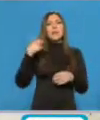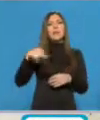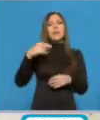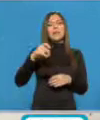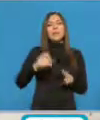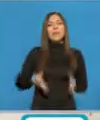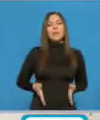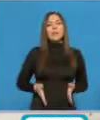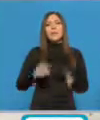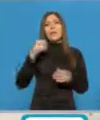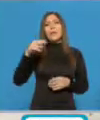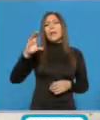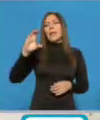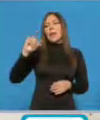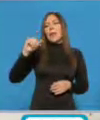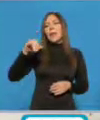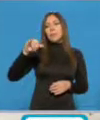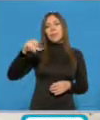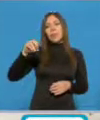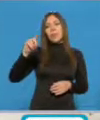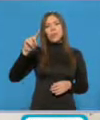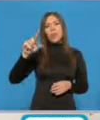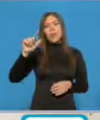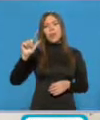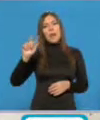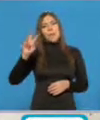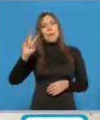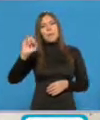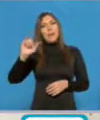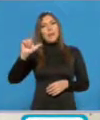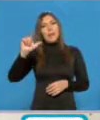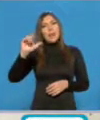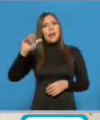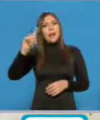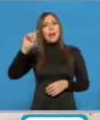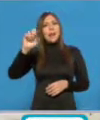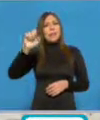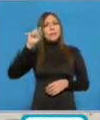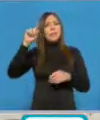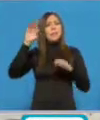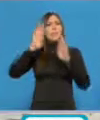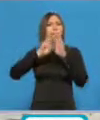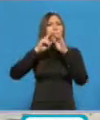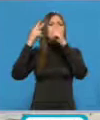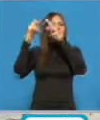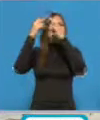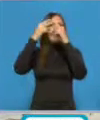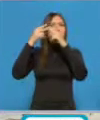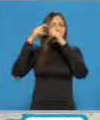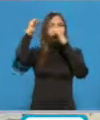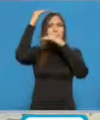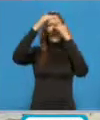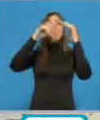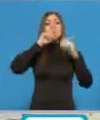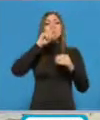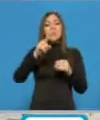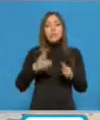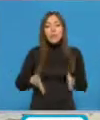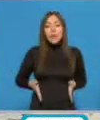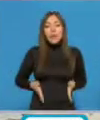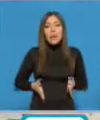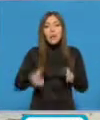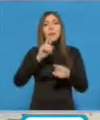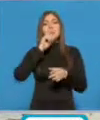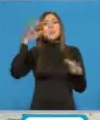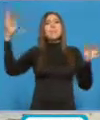Láctea, porque todo el camino que va de Jerusalén a Santiago tiene que ver con la Vía Láctea. Impresionante. Que ¡Qué las